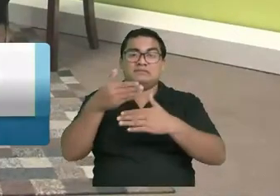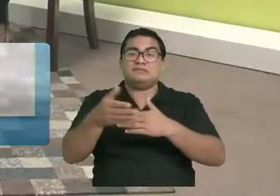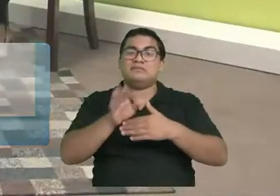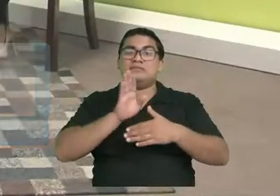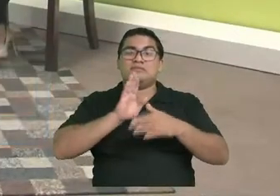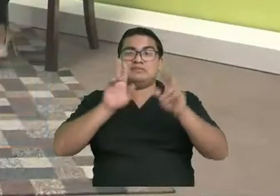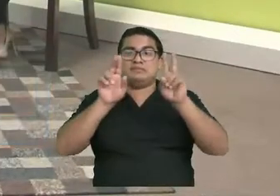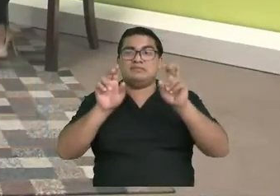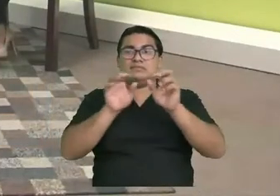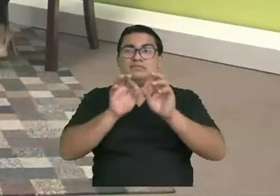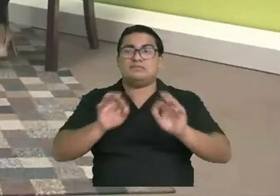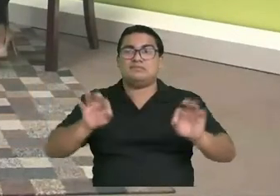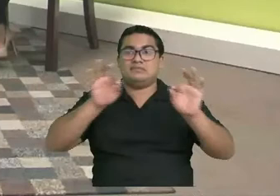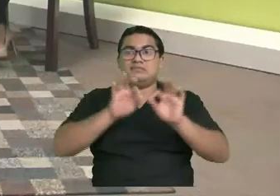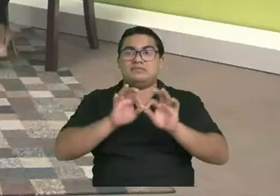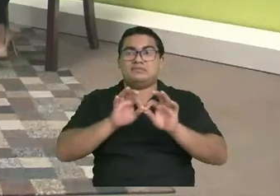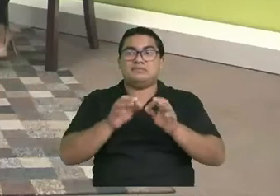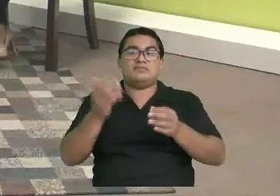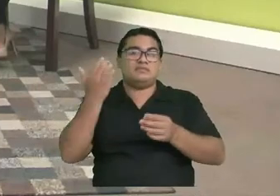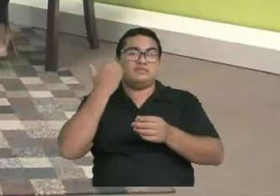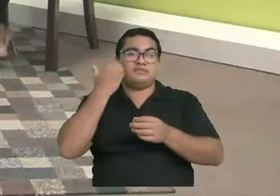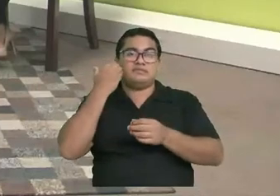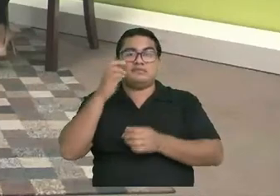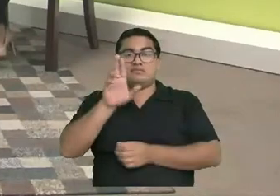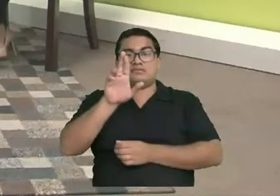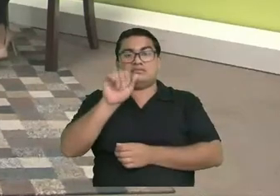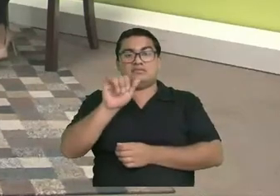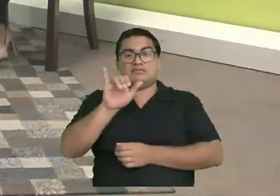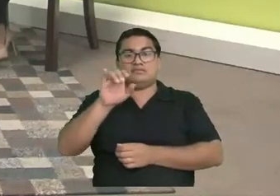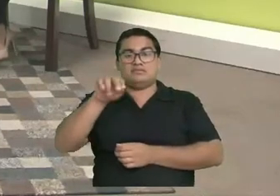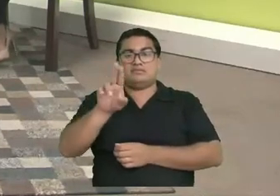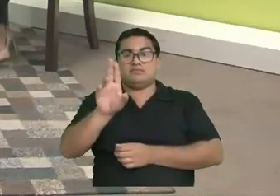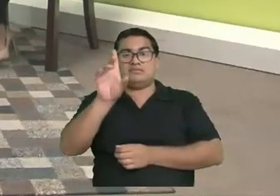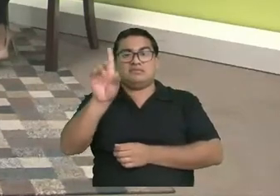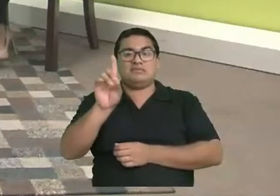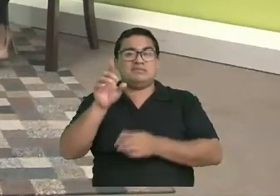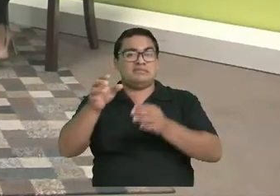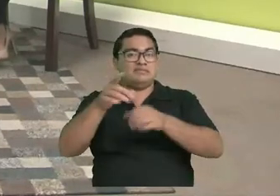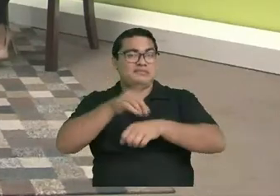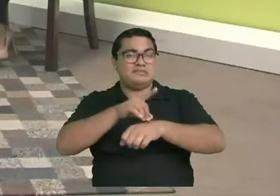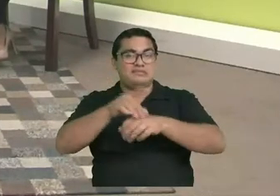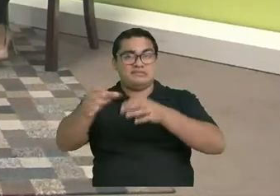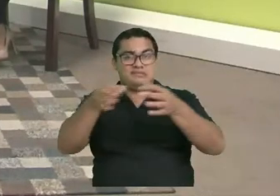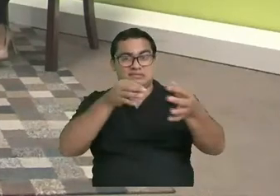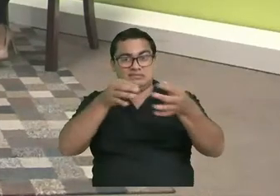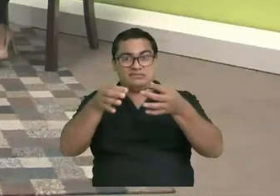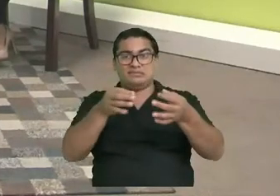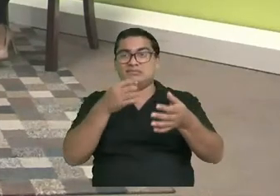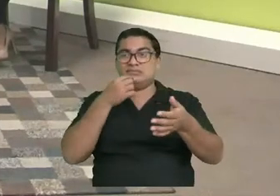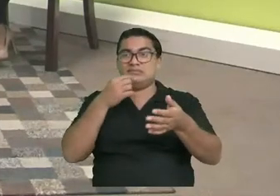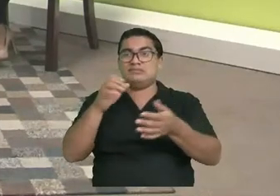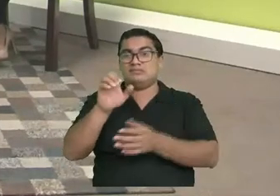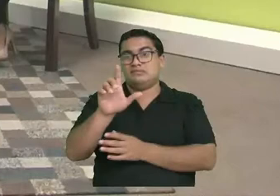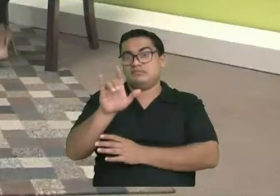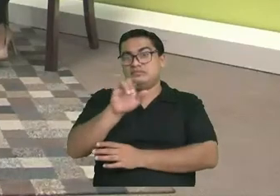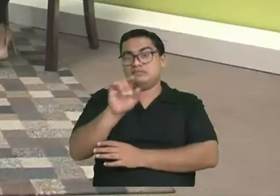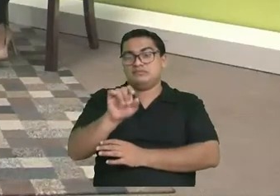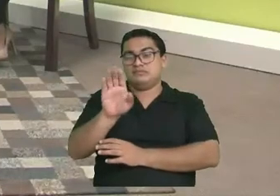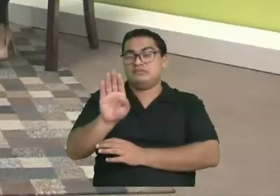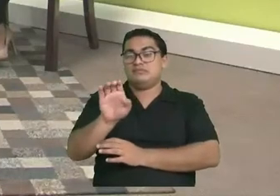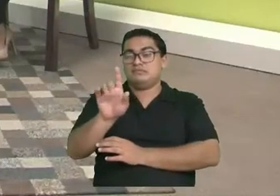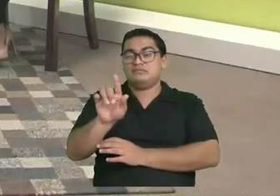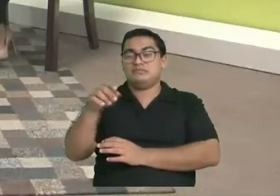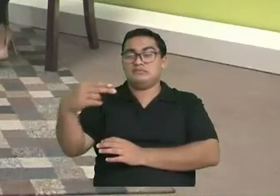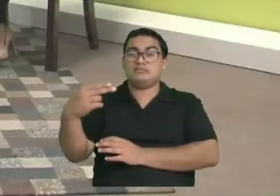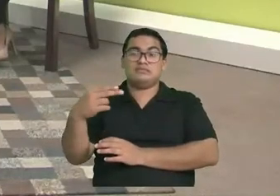este interesante tema. La enfermedad de Raynaud, ya la doctora... decía la doctora Elizabeth Pérez, quien es internista